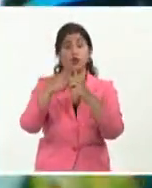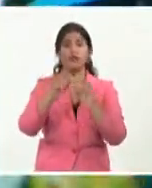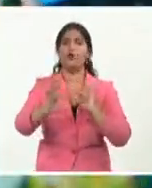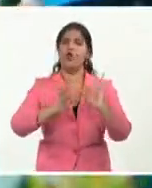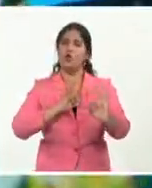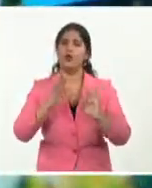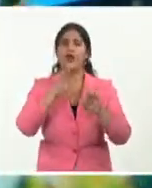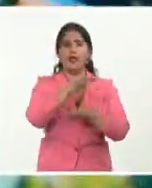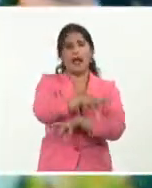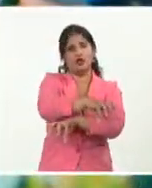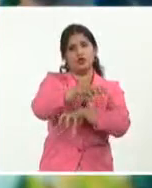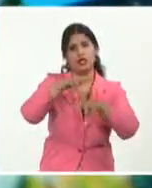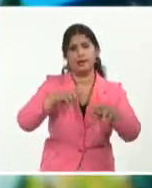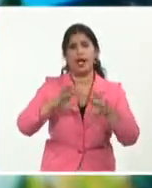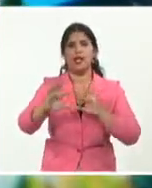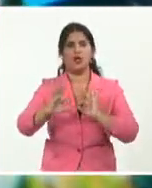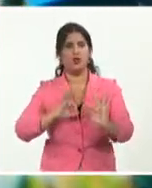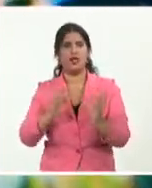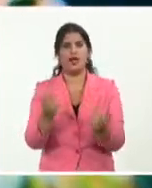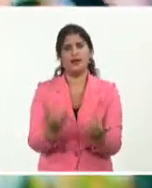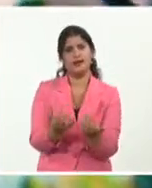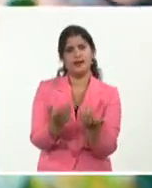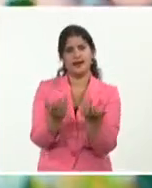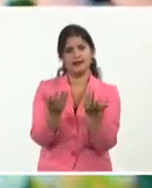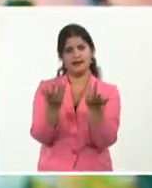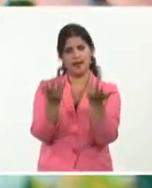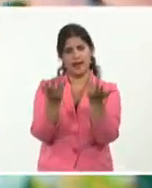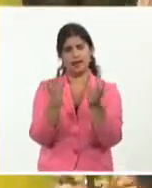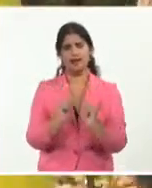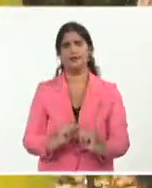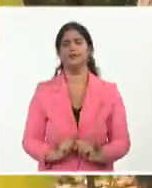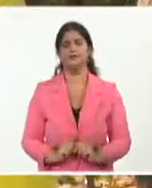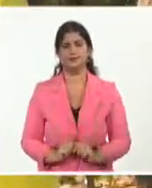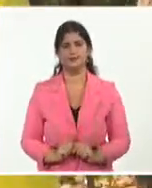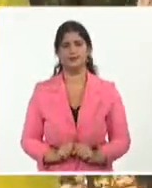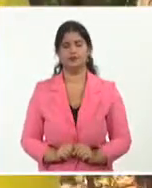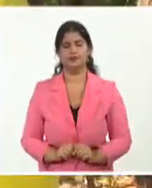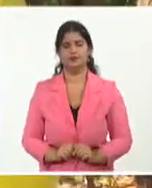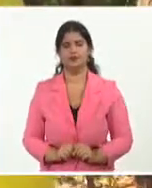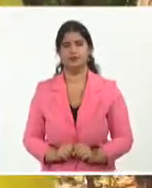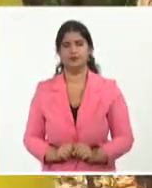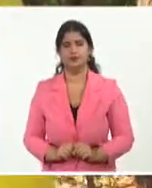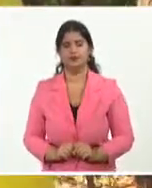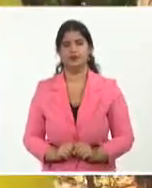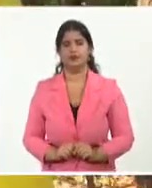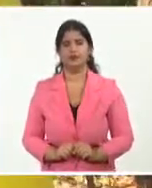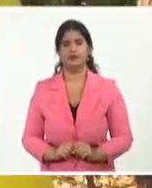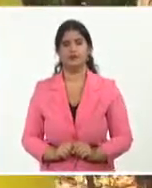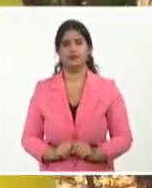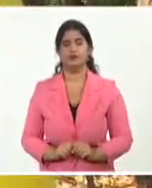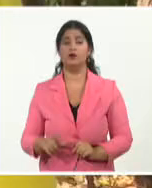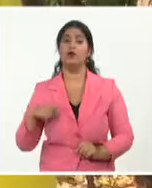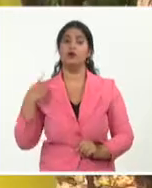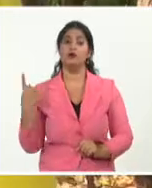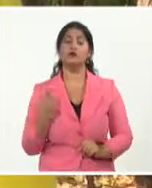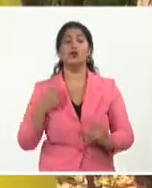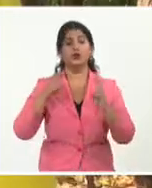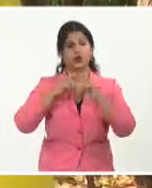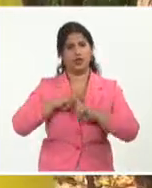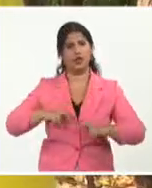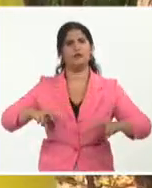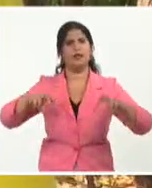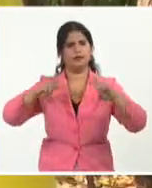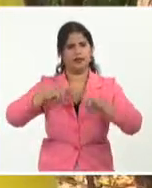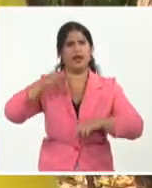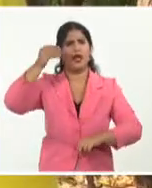se aplican también a las exhibiciones del Acuario Nacional. Hemos estudiado la vida de los corales y eso nos ha permitido que